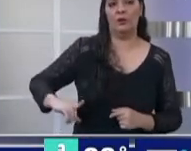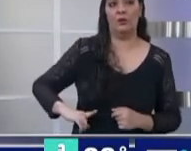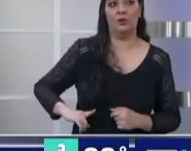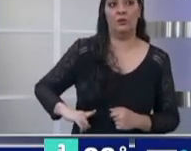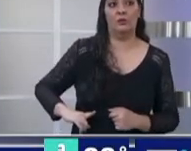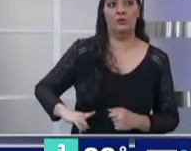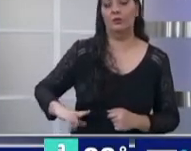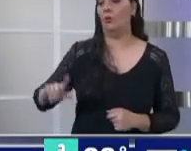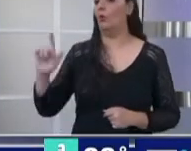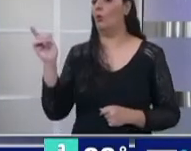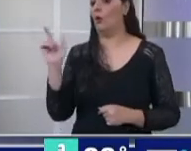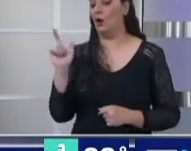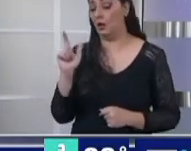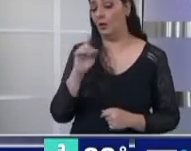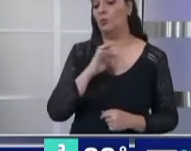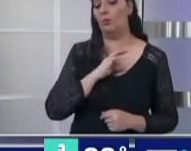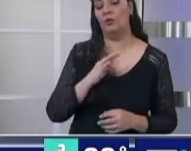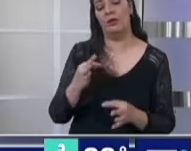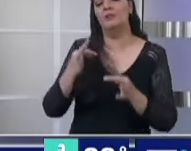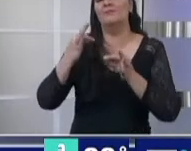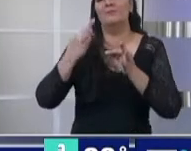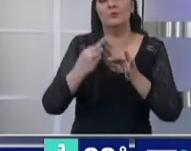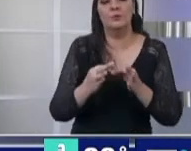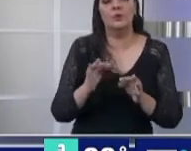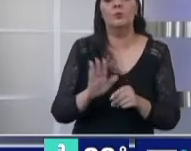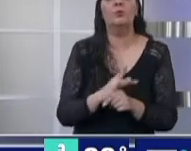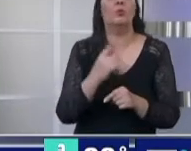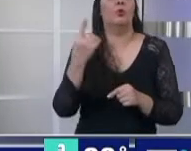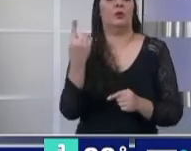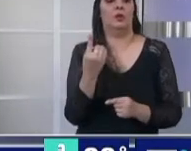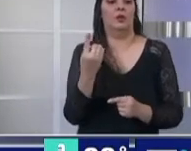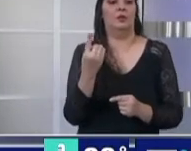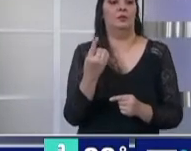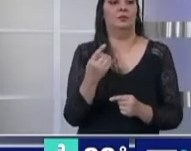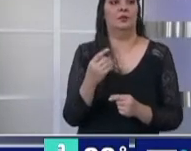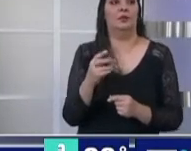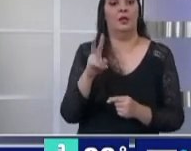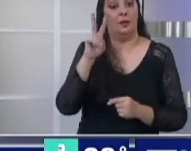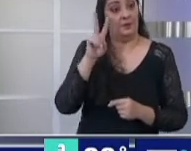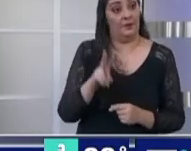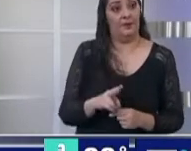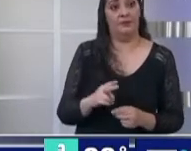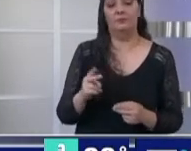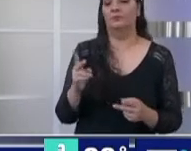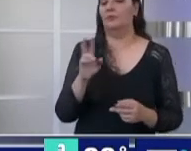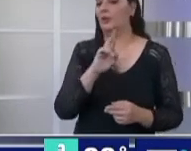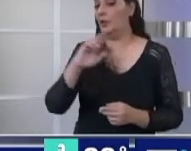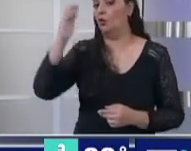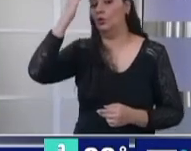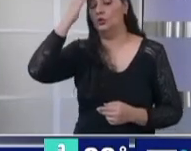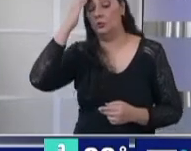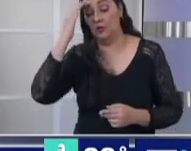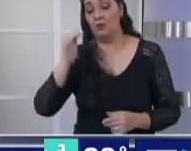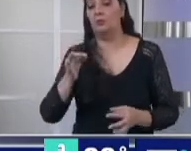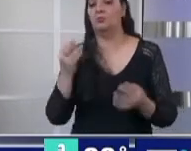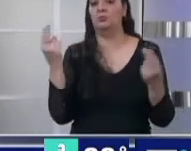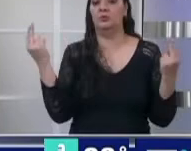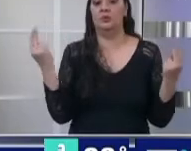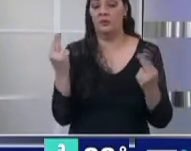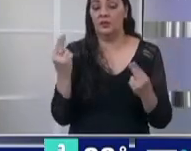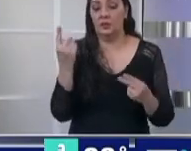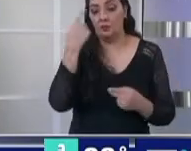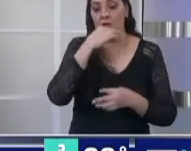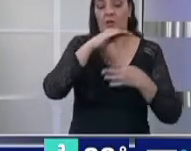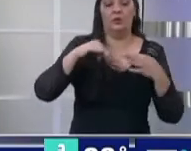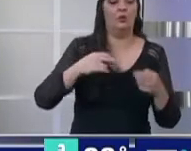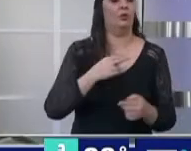ojalá y que se pudiera llevar a cabo, porque es un merecido reconocimiento a todo el sector salud,